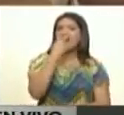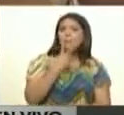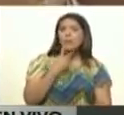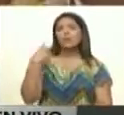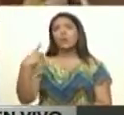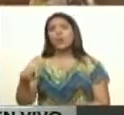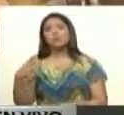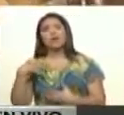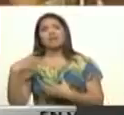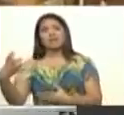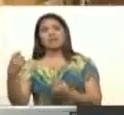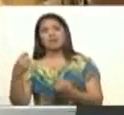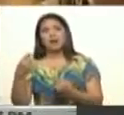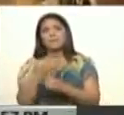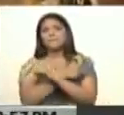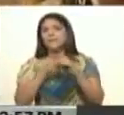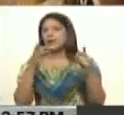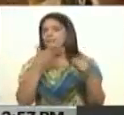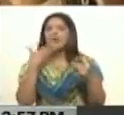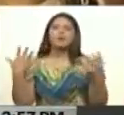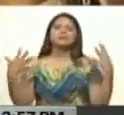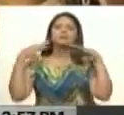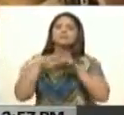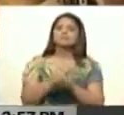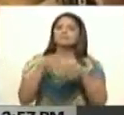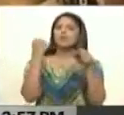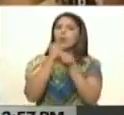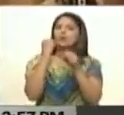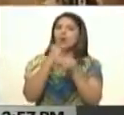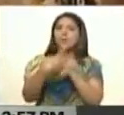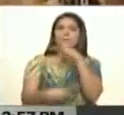empresas ricas, se emanciparon los trabajadores